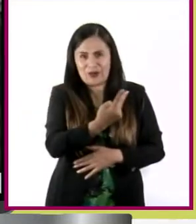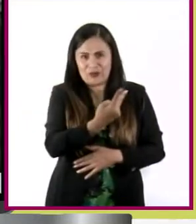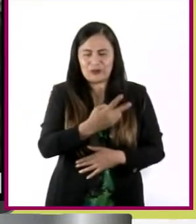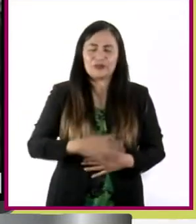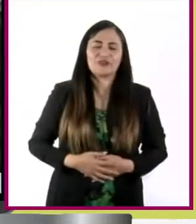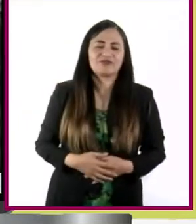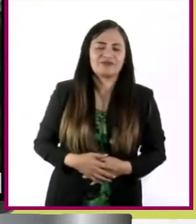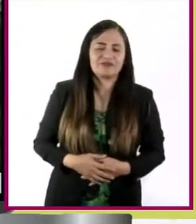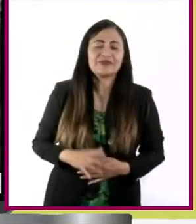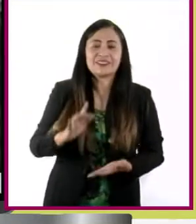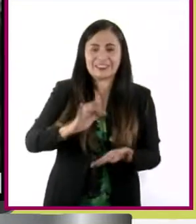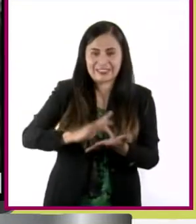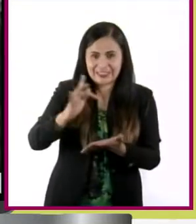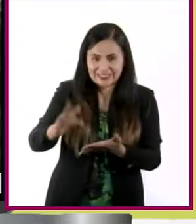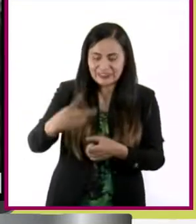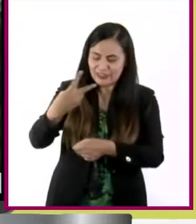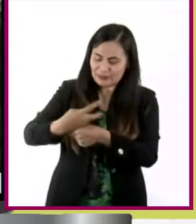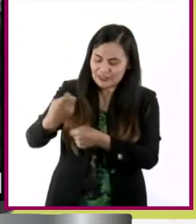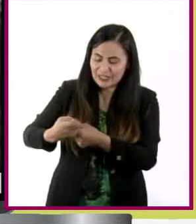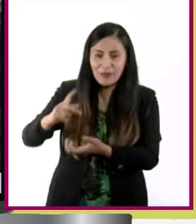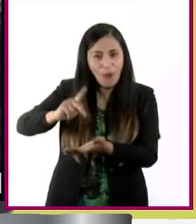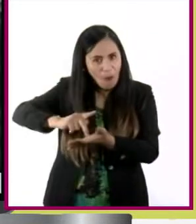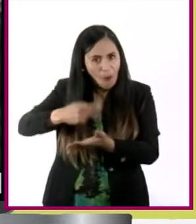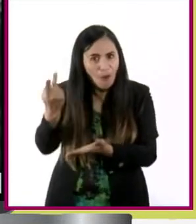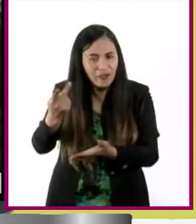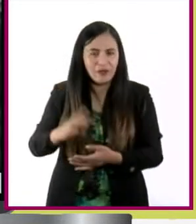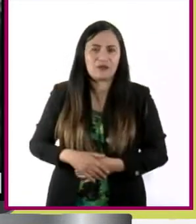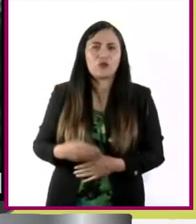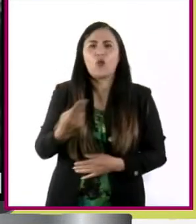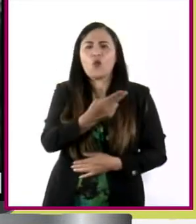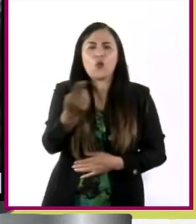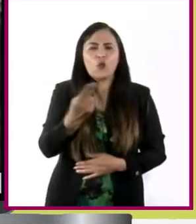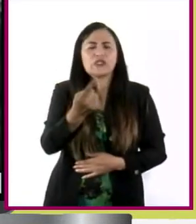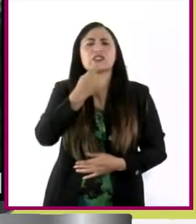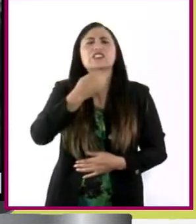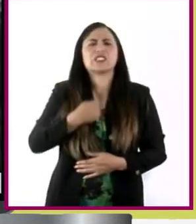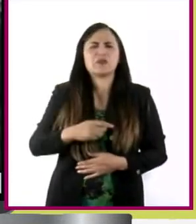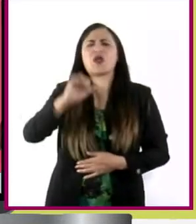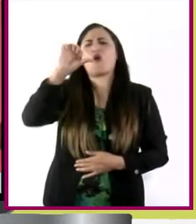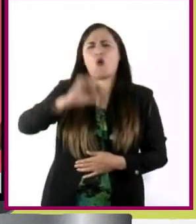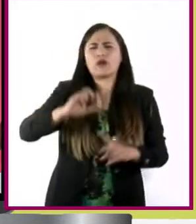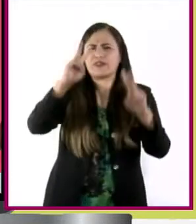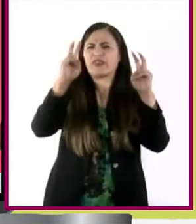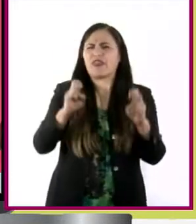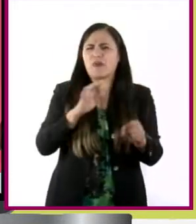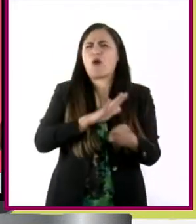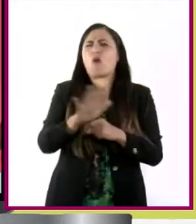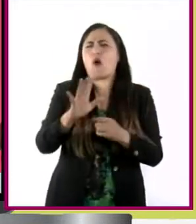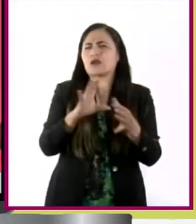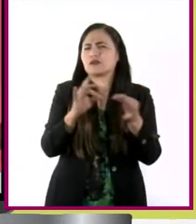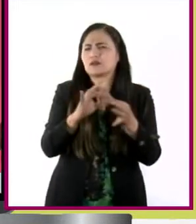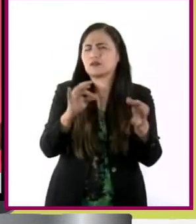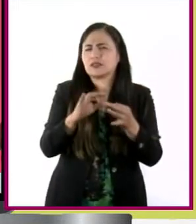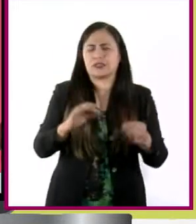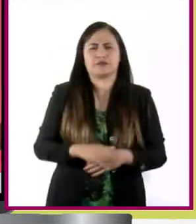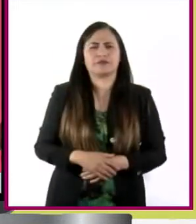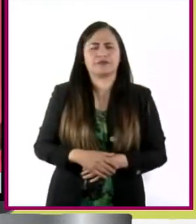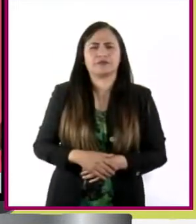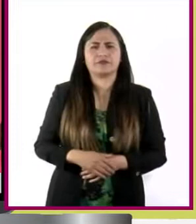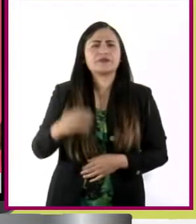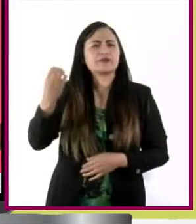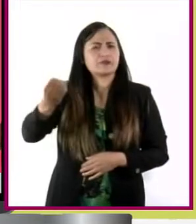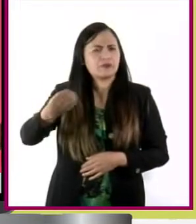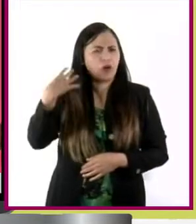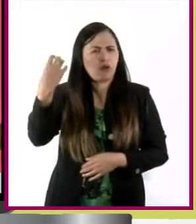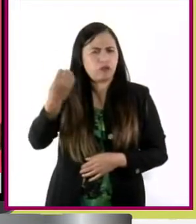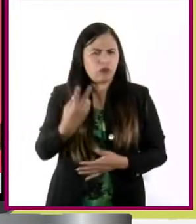pues gracias por invitarme de nuevo. Pues ustedes díganme de qué quieren que platiquemos en esta ocasión. ¿Por qué los discursos son importantes